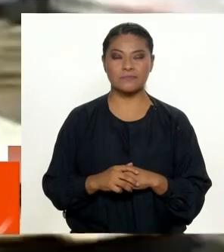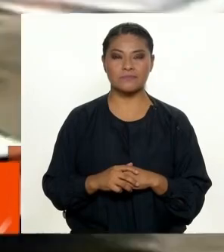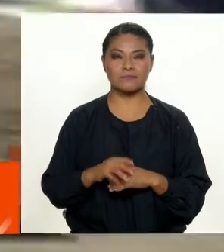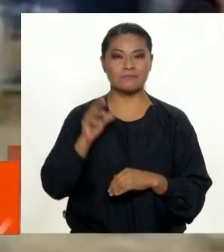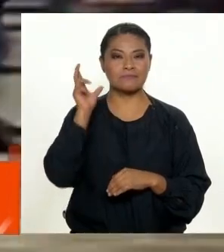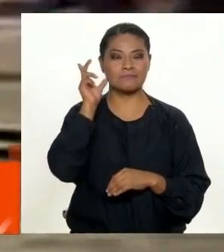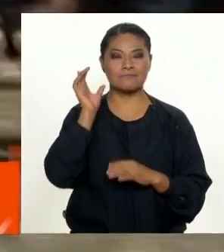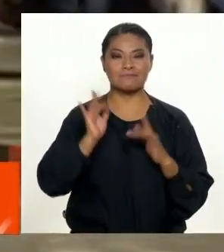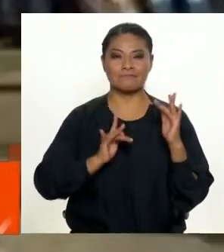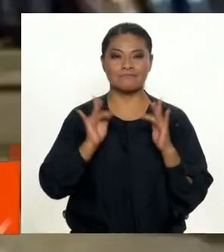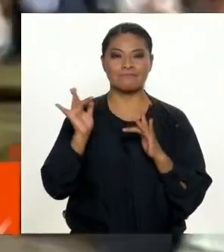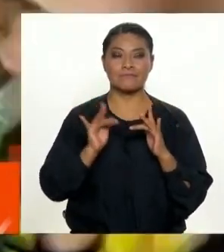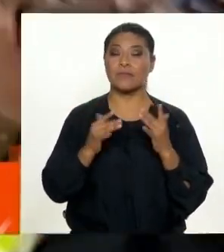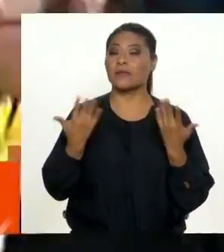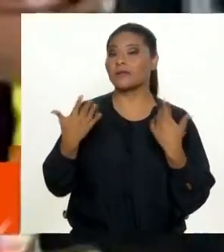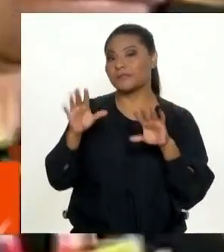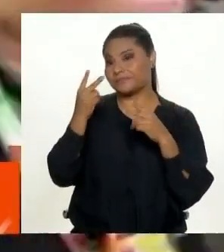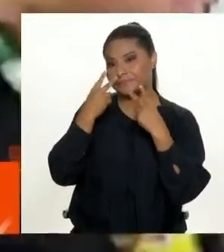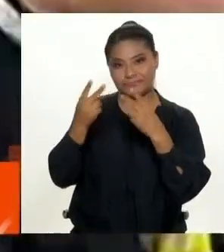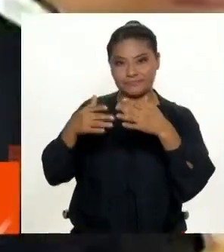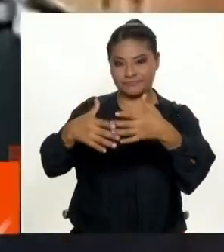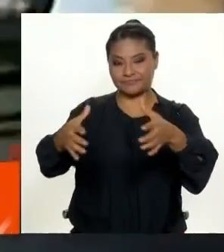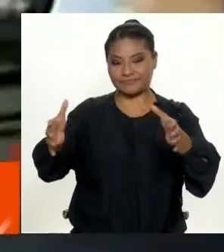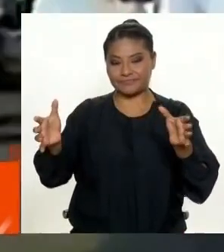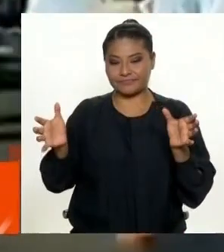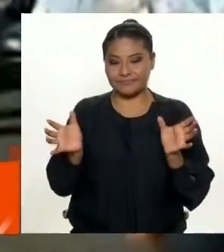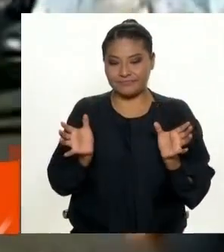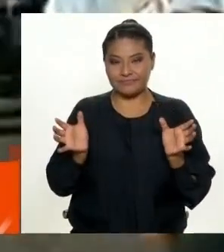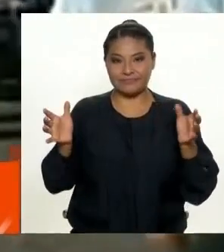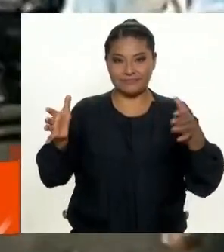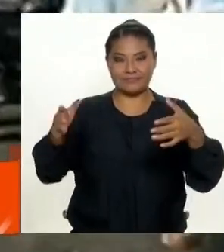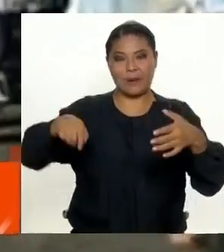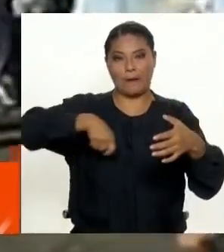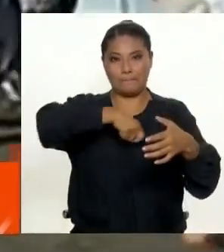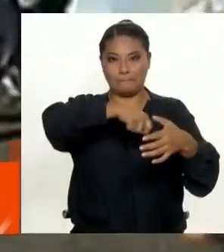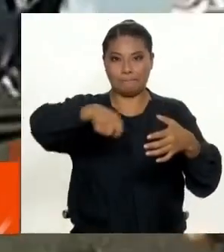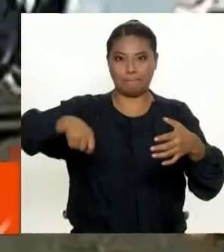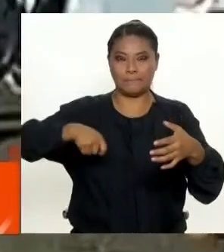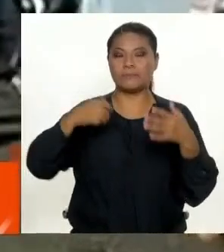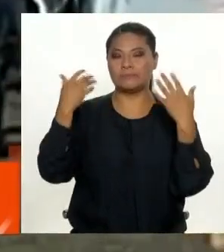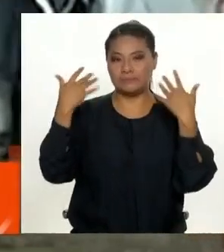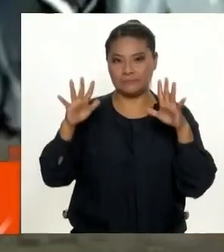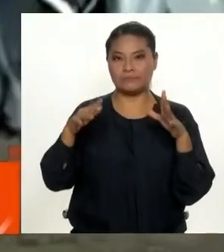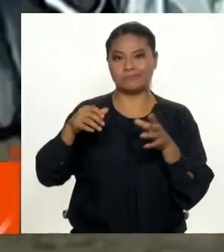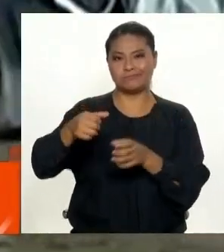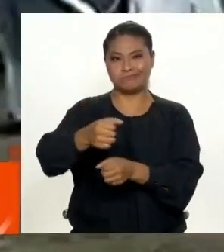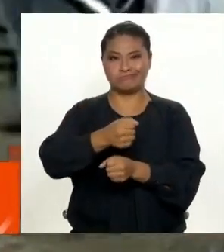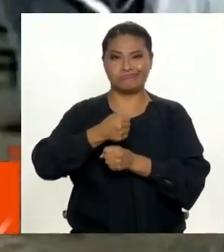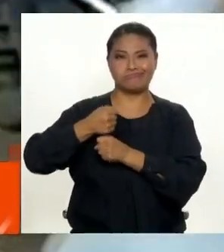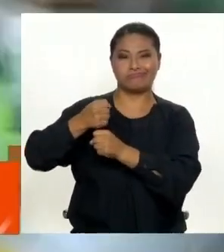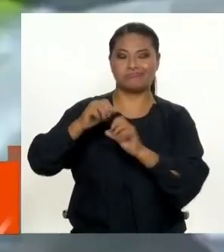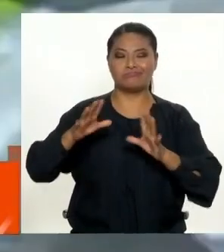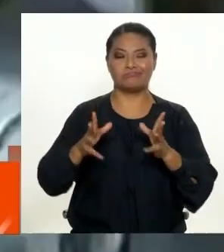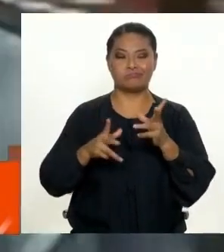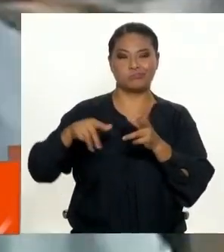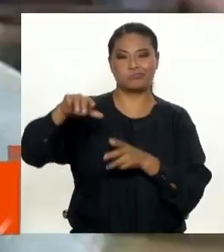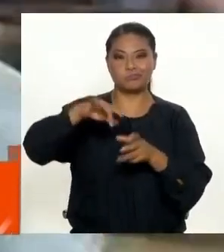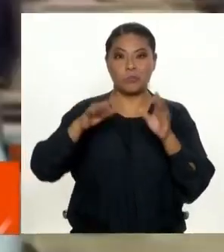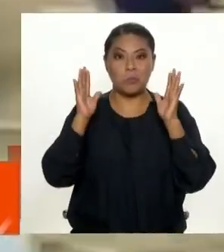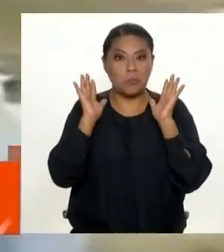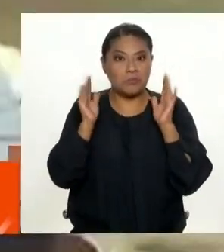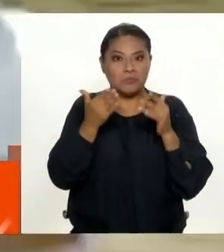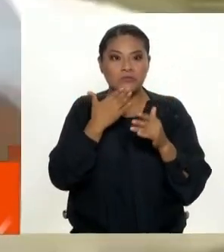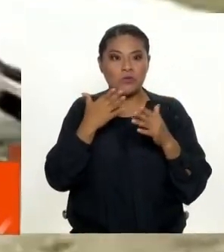Bueno, ya de por sí la olla nos dice bastante, ¿no? Sí, claro. Estamos hablando del Juane más grande. No sé si haya otro que